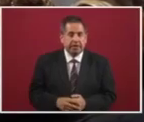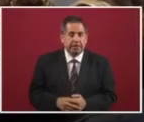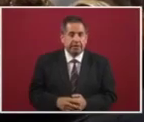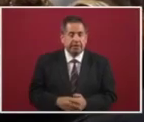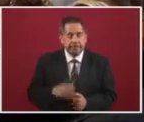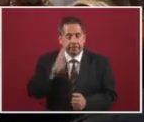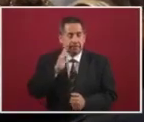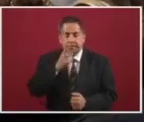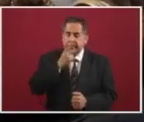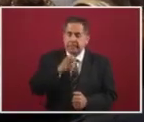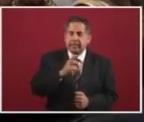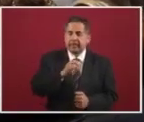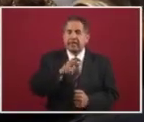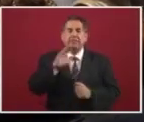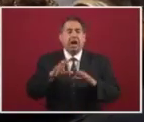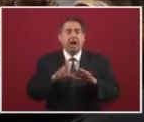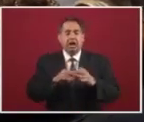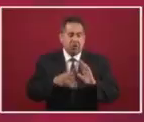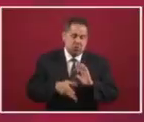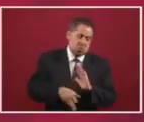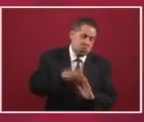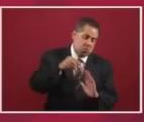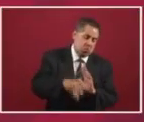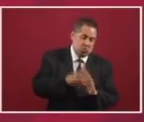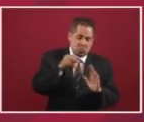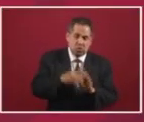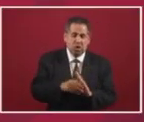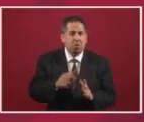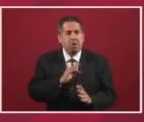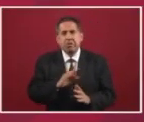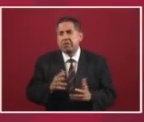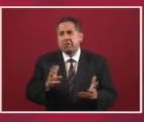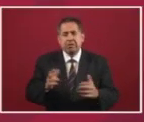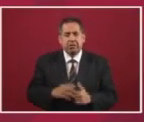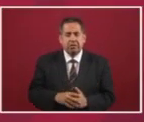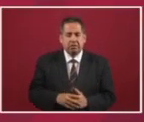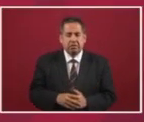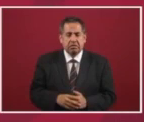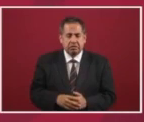se iban a estar extrayendo a estas alturas